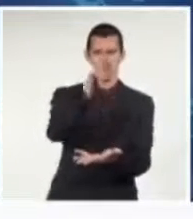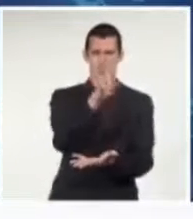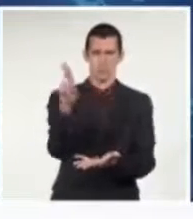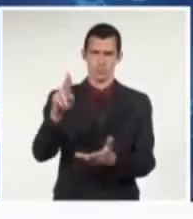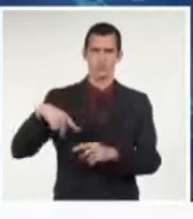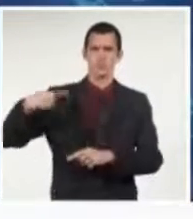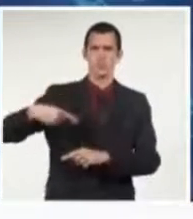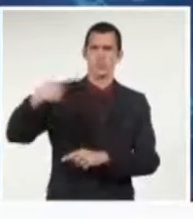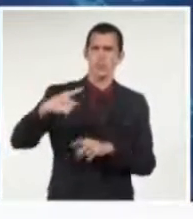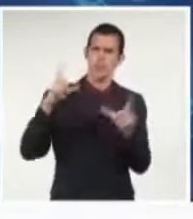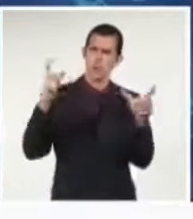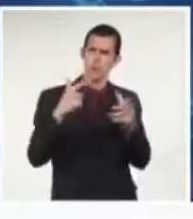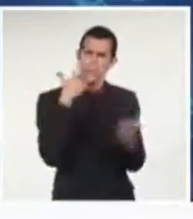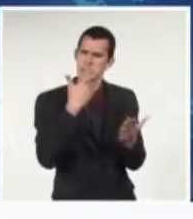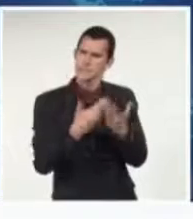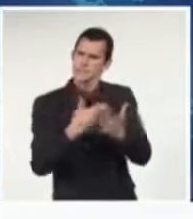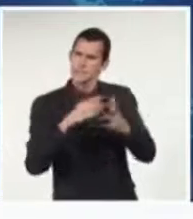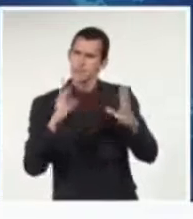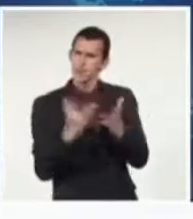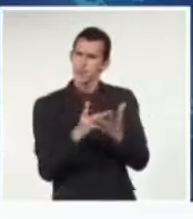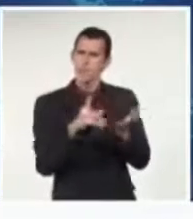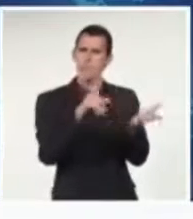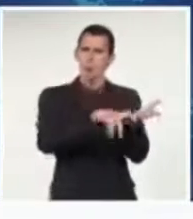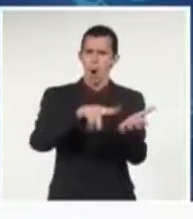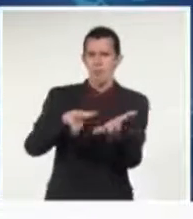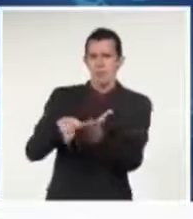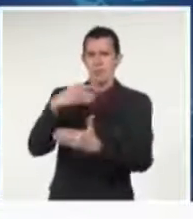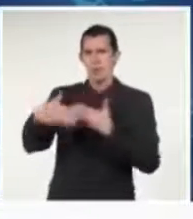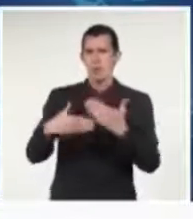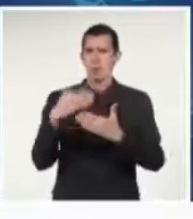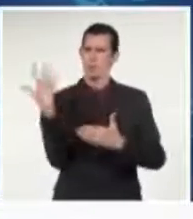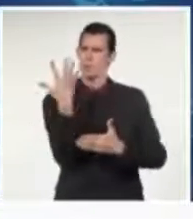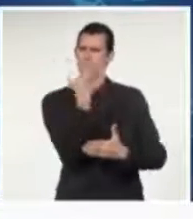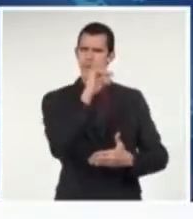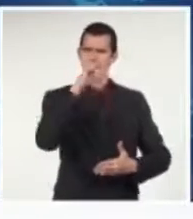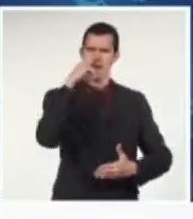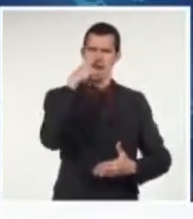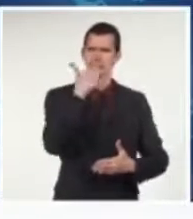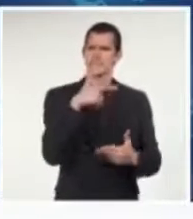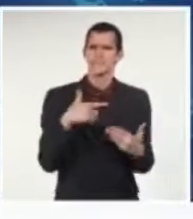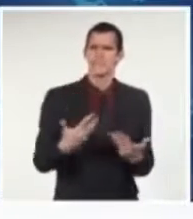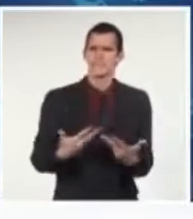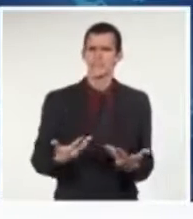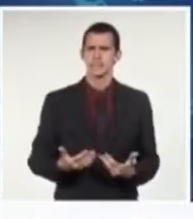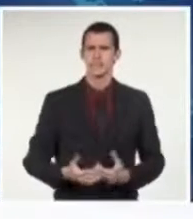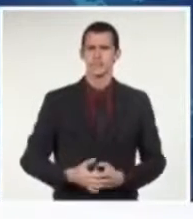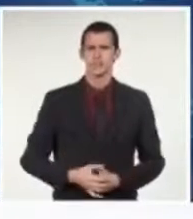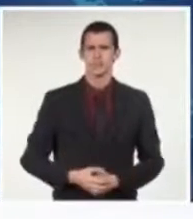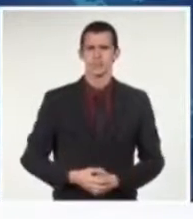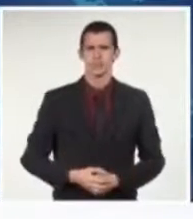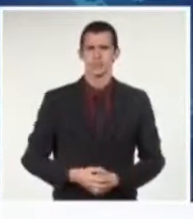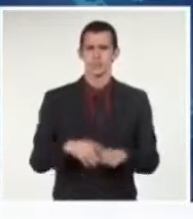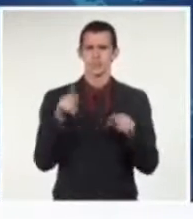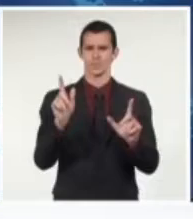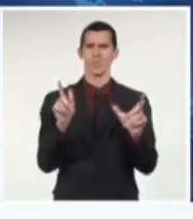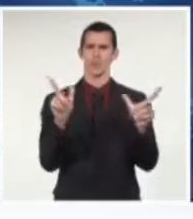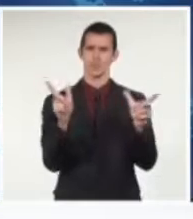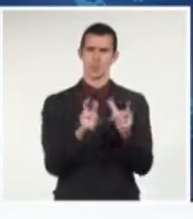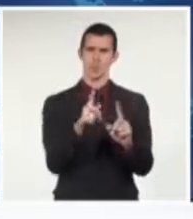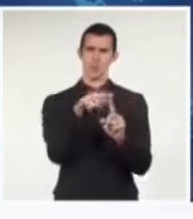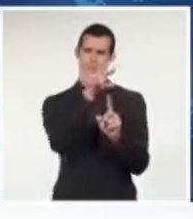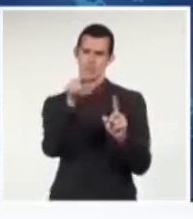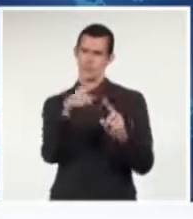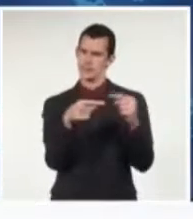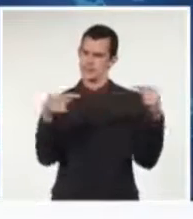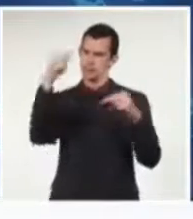diario del proceso de recuperación en las provincias afectadas por el huracán Ian. El encuentro, que dedicó especial atención a las labores en Pinar